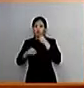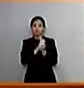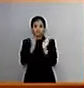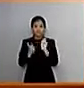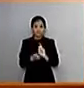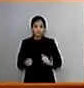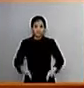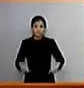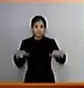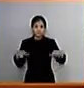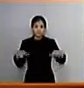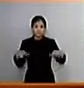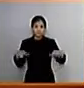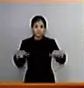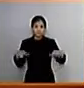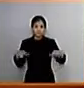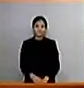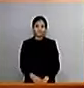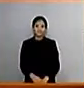momento te cambia la vida.